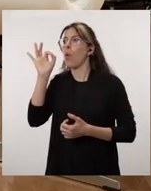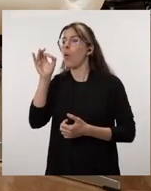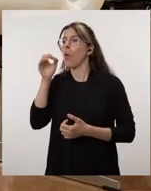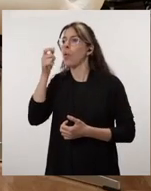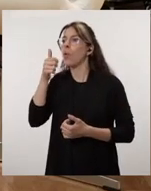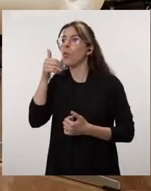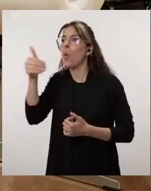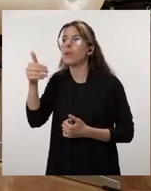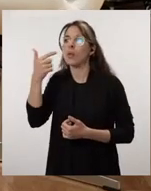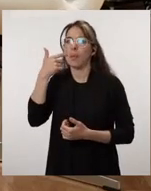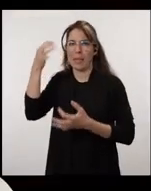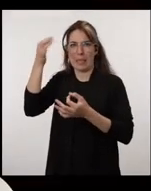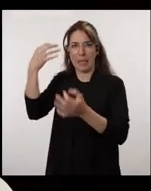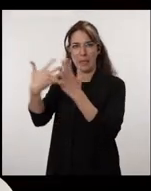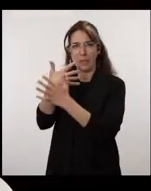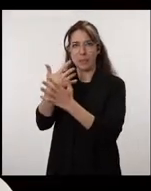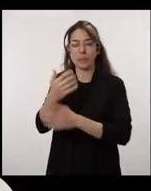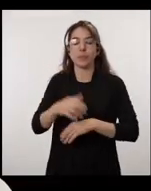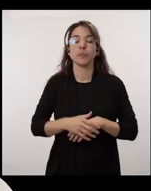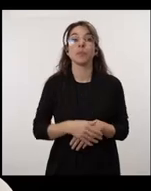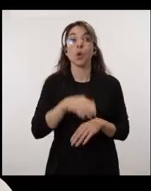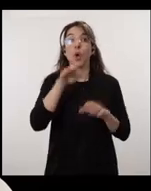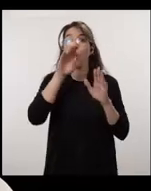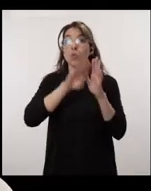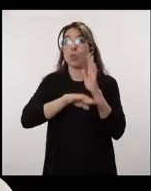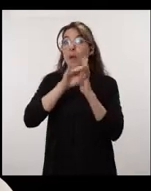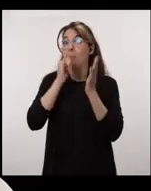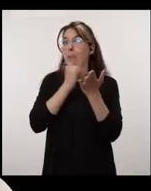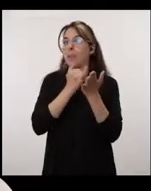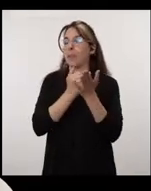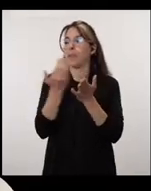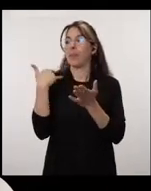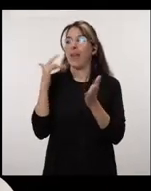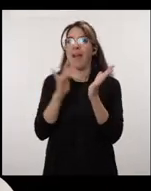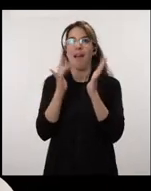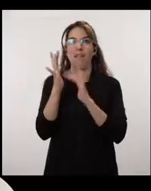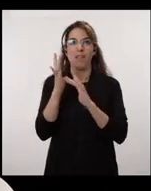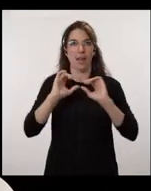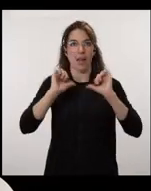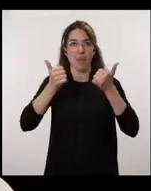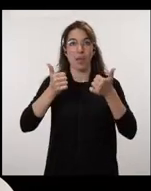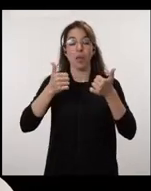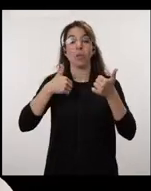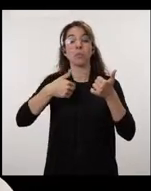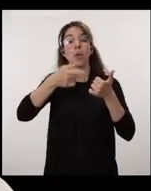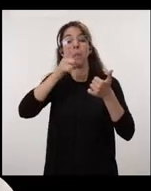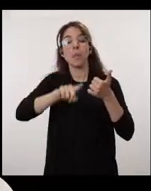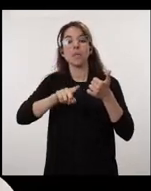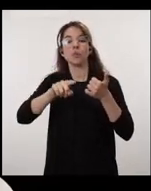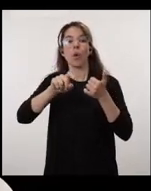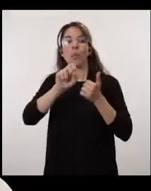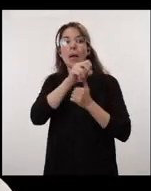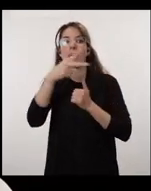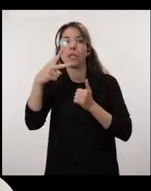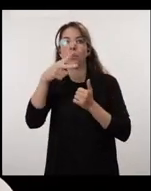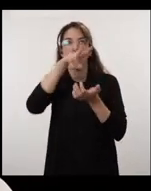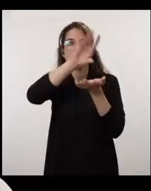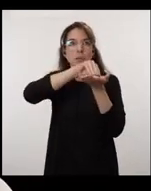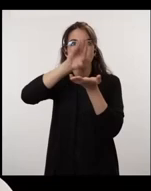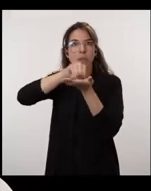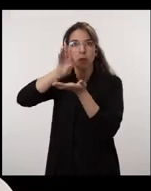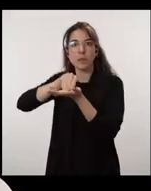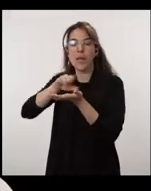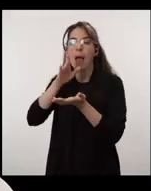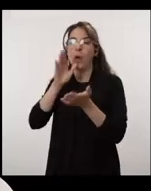programa piloto lo comenzamos a principios de abril y a lo largo de todo el mes hemos ido recogiendo los resultados por lo tanto ahora estamos en la fase pues de